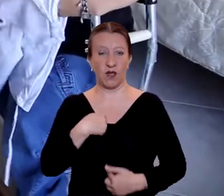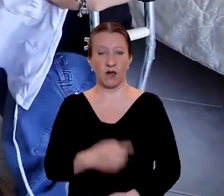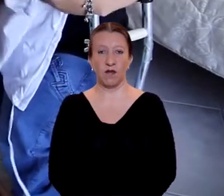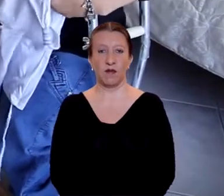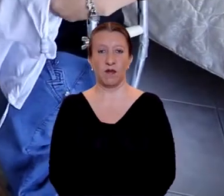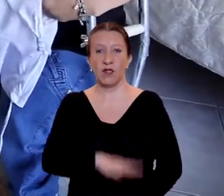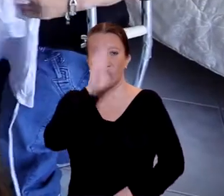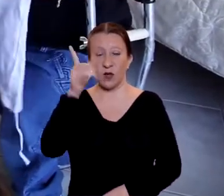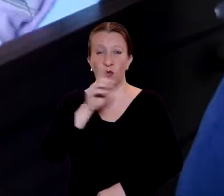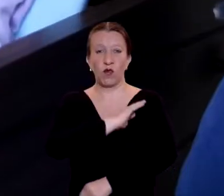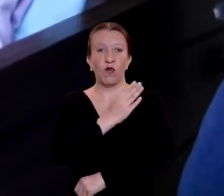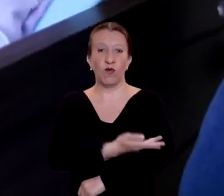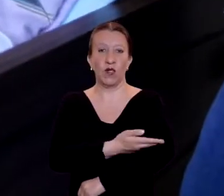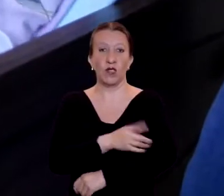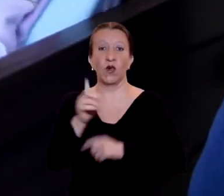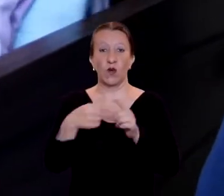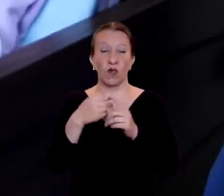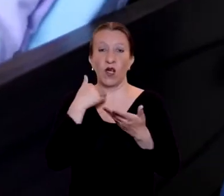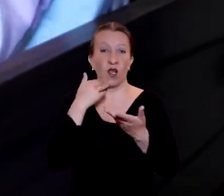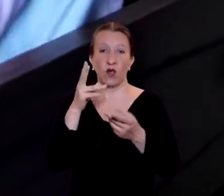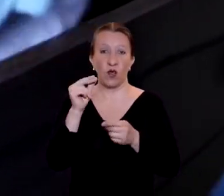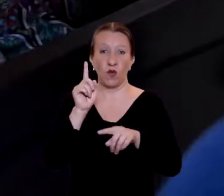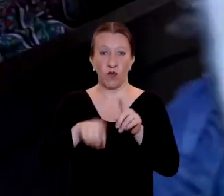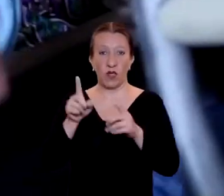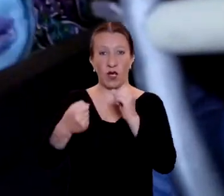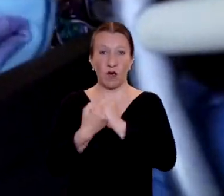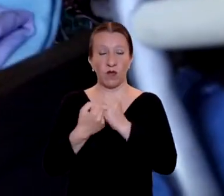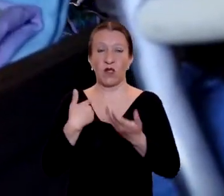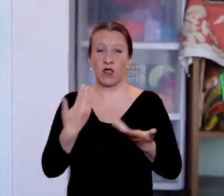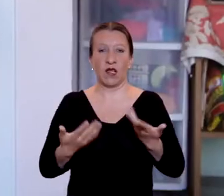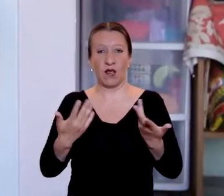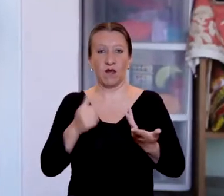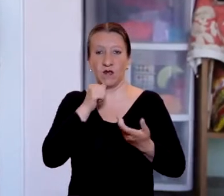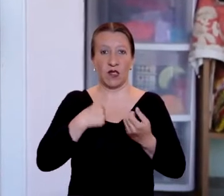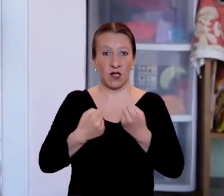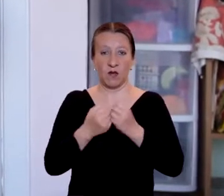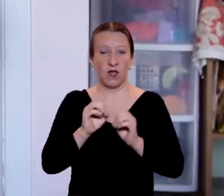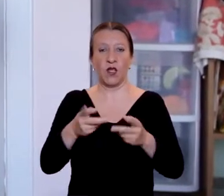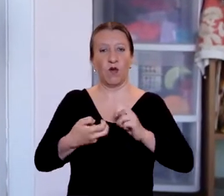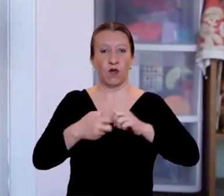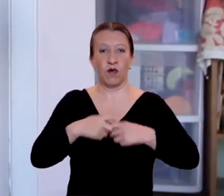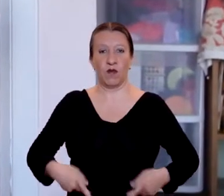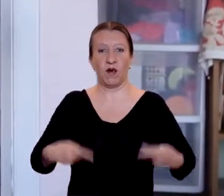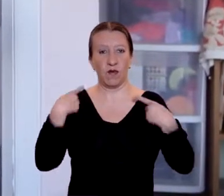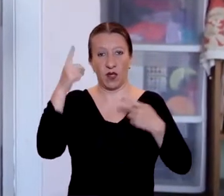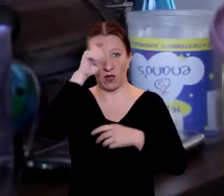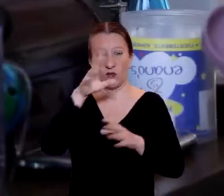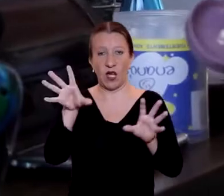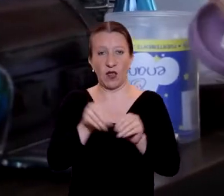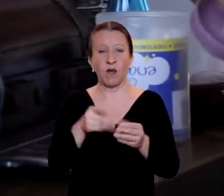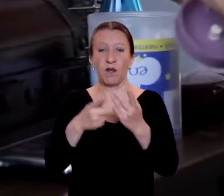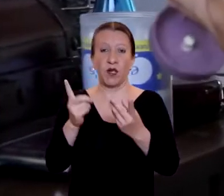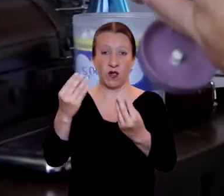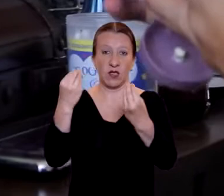Siempre fueron muy fuertes. Yo creo que si no hubiese sido por ellos, hubiese tenido muchos, muchos problemas en la vida al no adaptarme. Por el